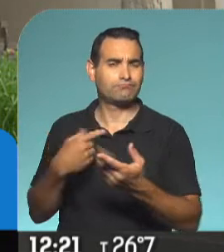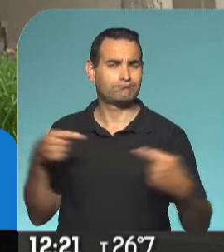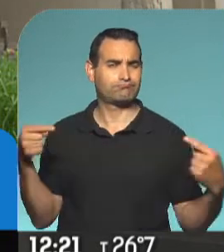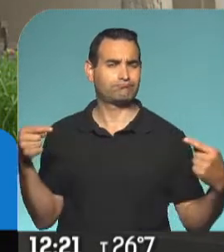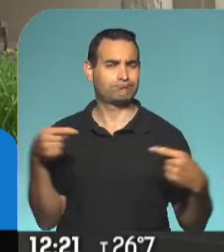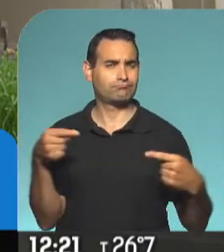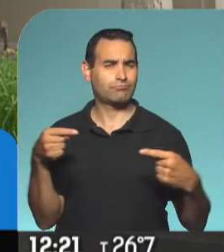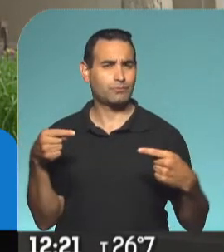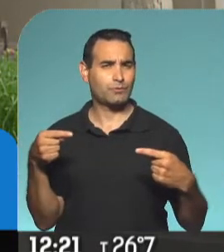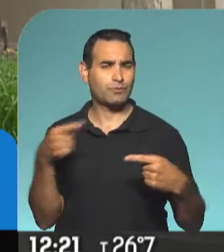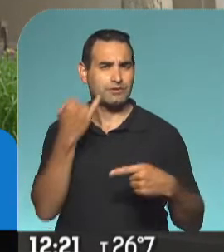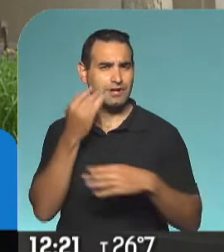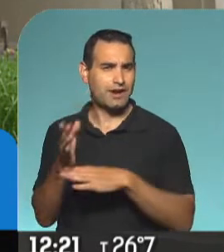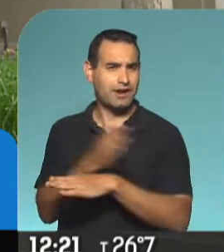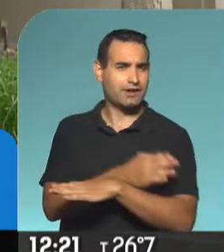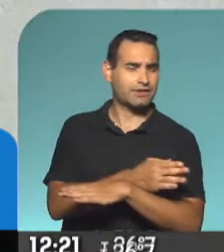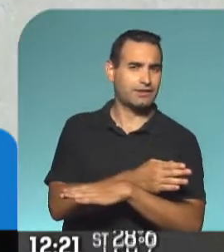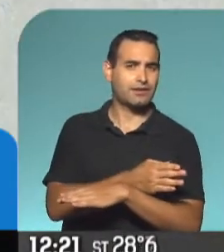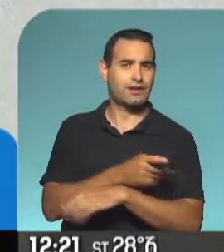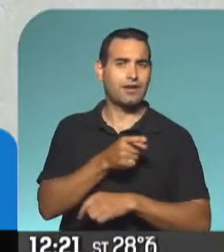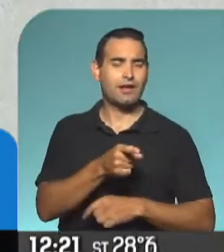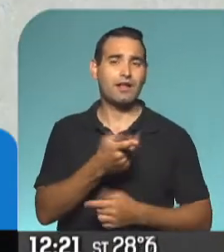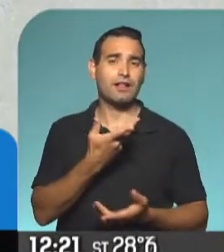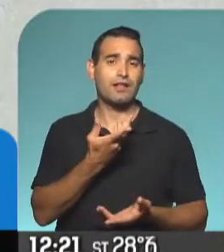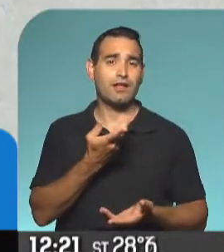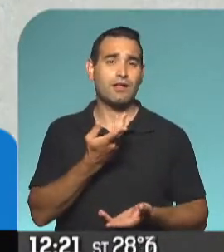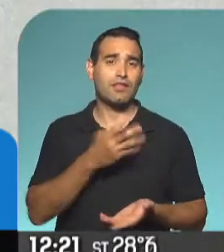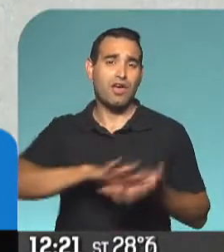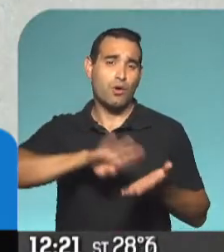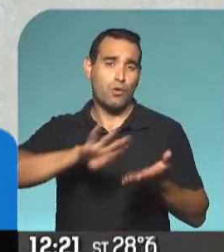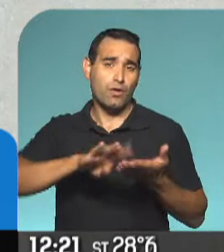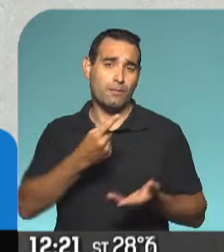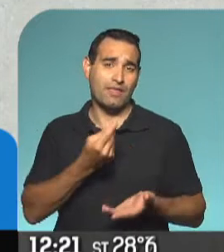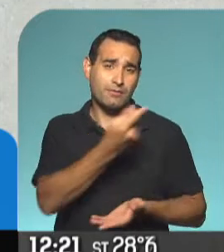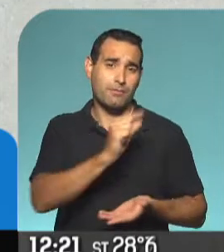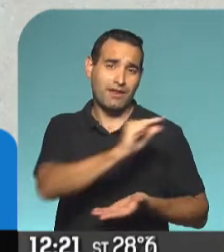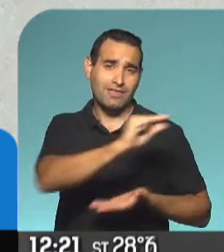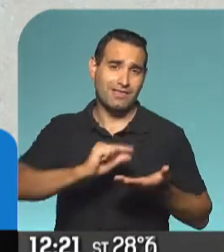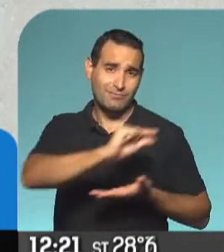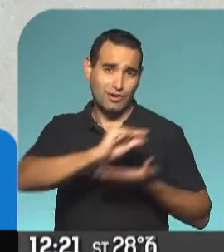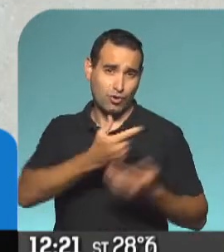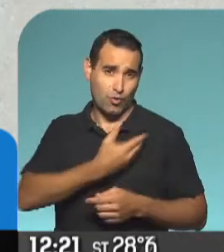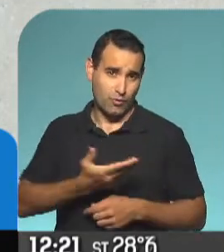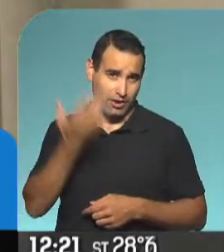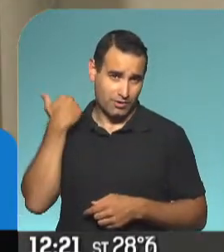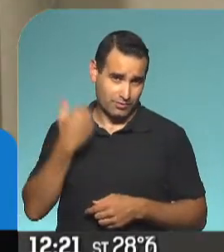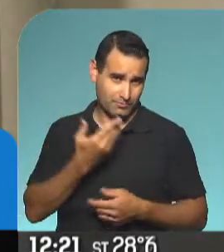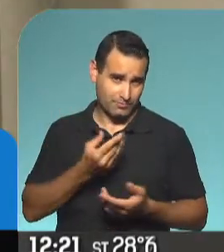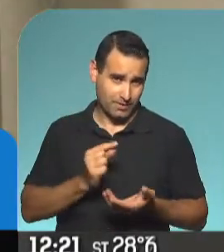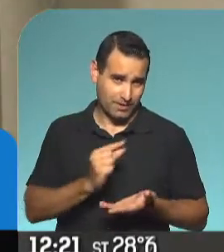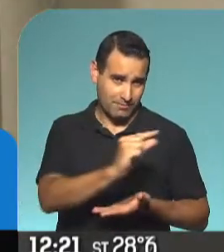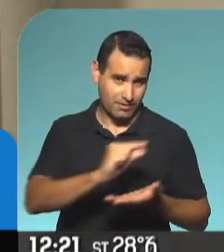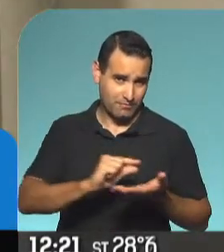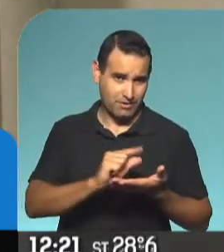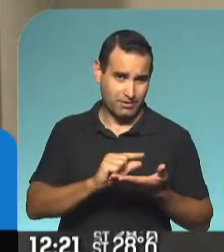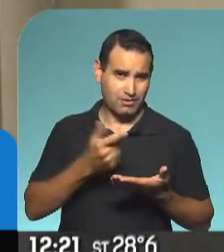con los compromisos que asumiera frente al Fondo Monetario Internacional el gobierno anterior y que quedaron